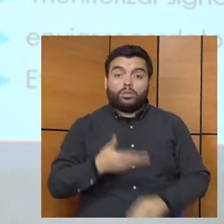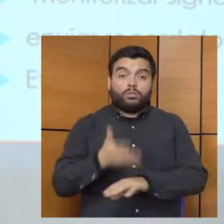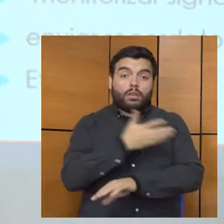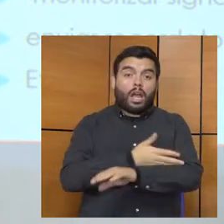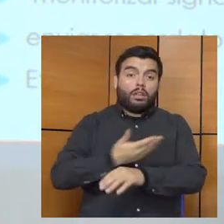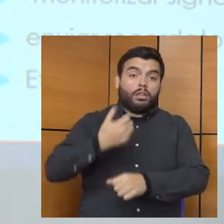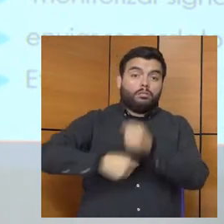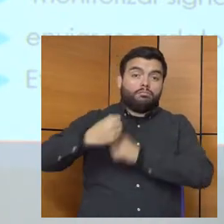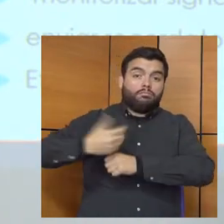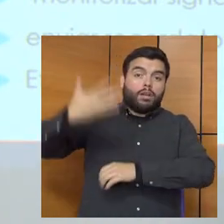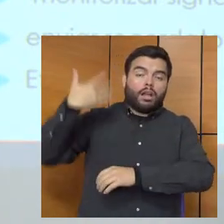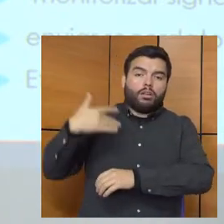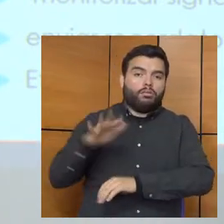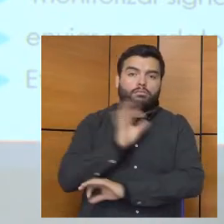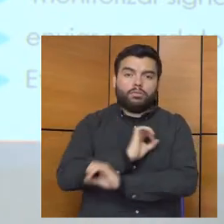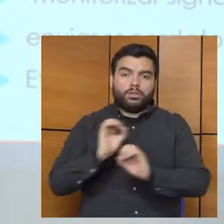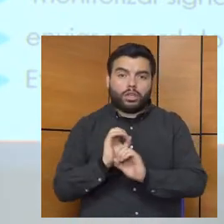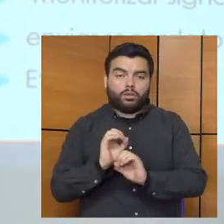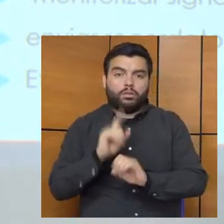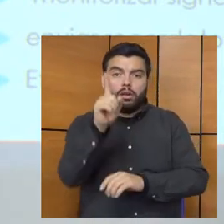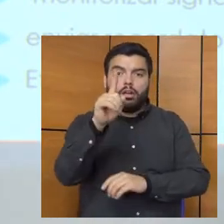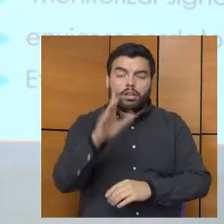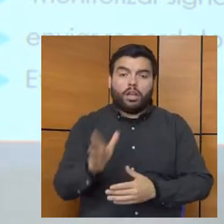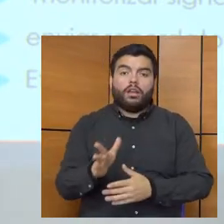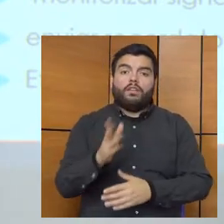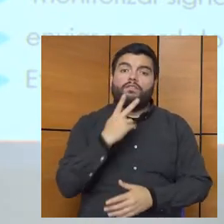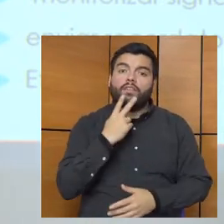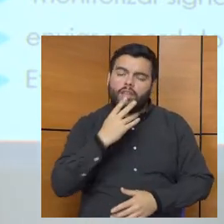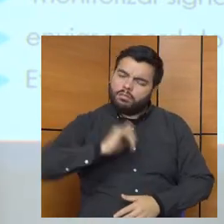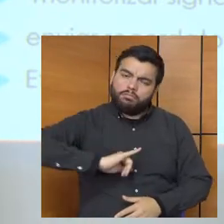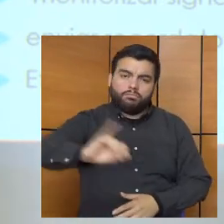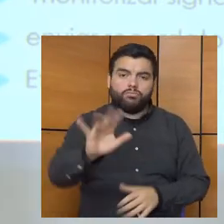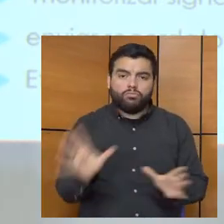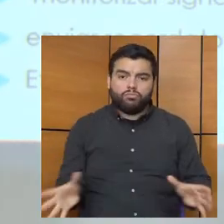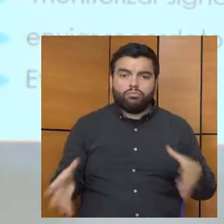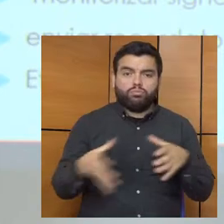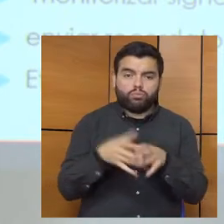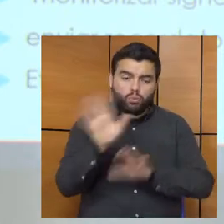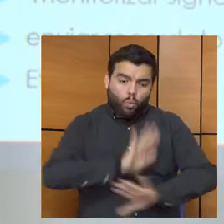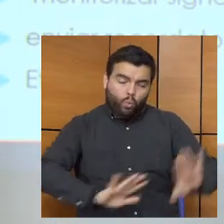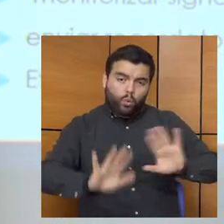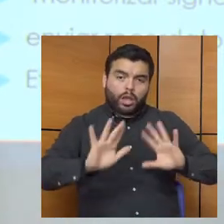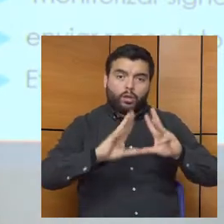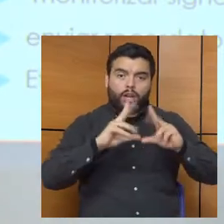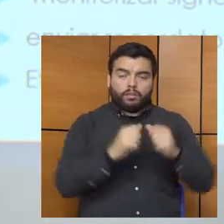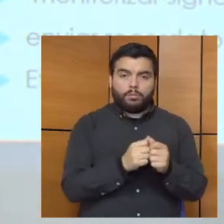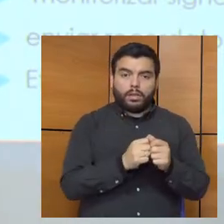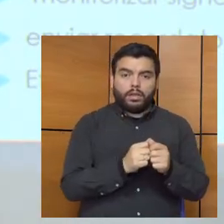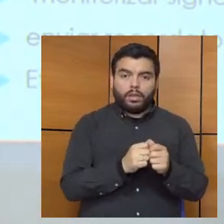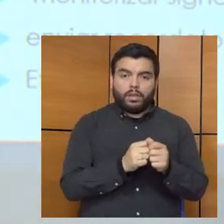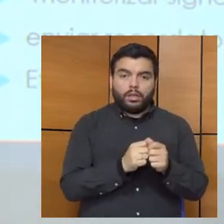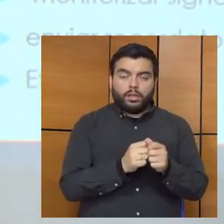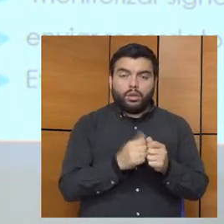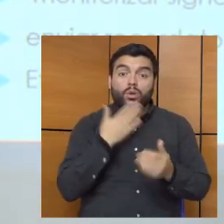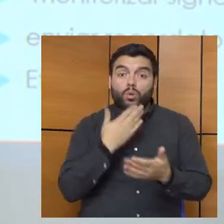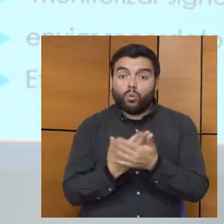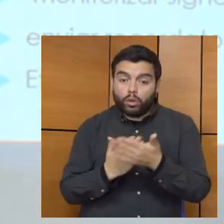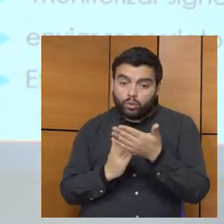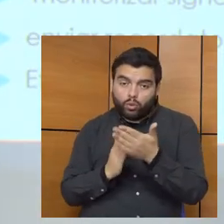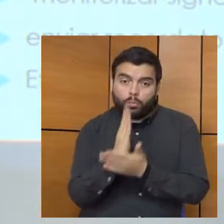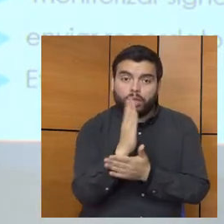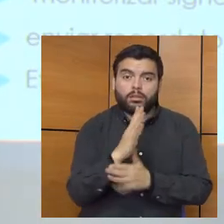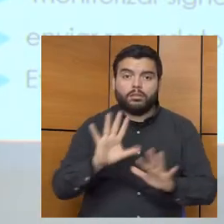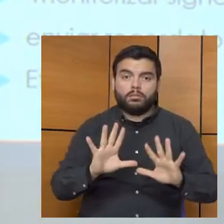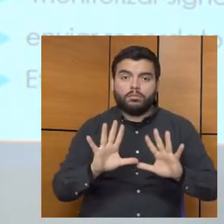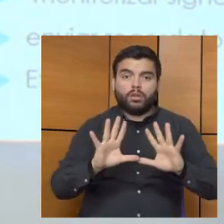ocurría, porque solían vivir en el seno de una familia y estaban cuidados por su familia. En el momento que empieza este aislamiento,